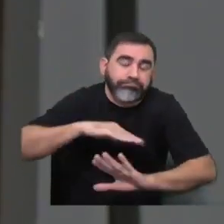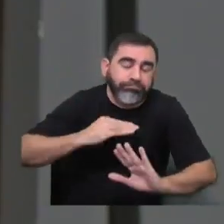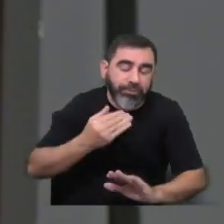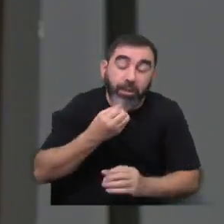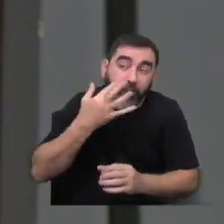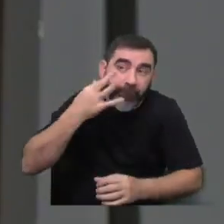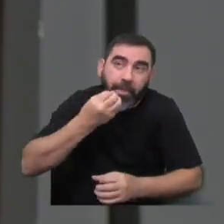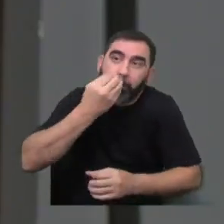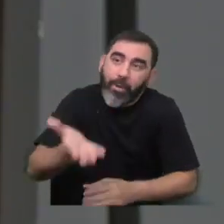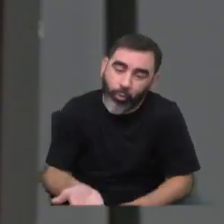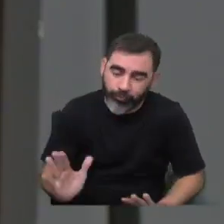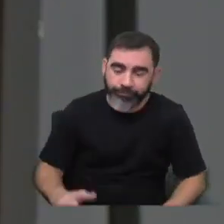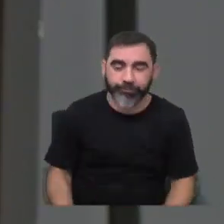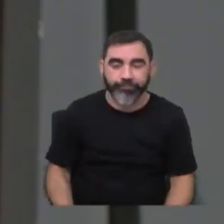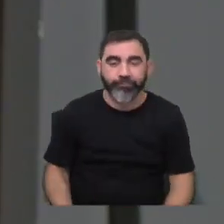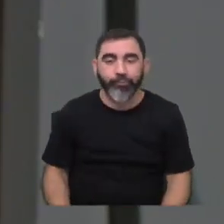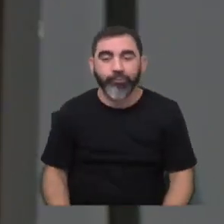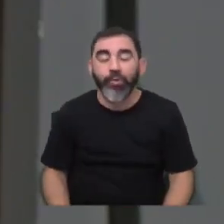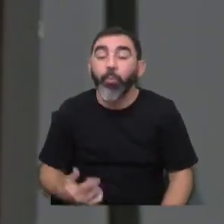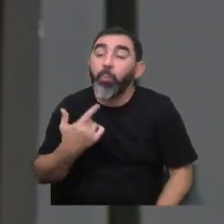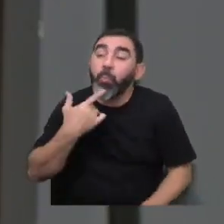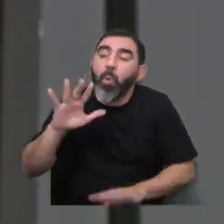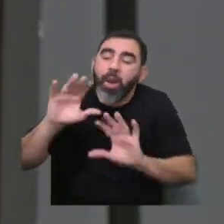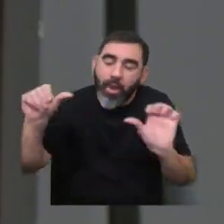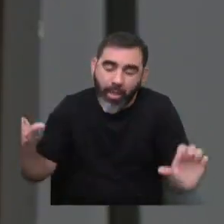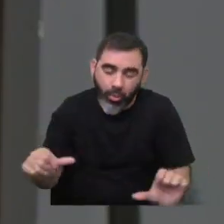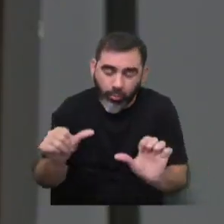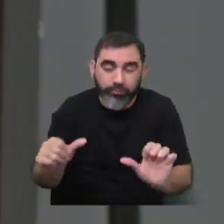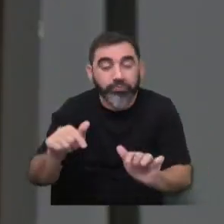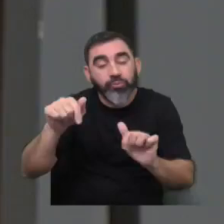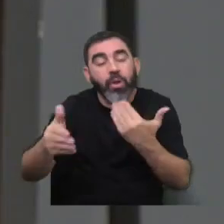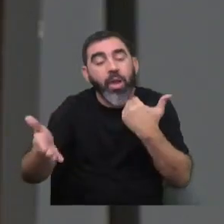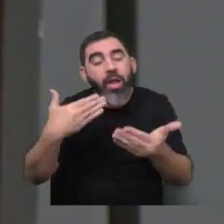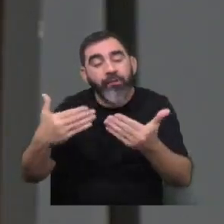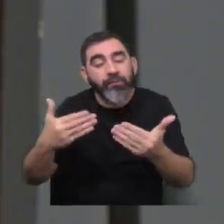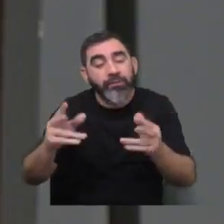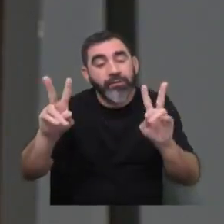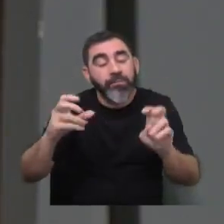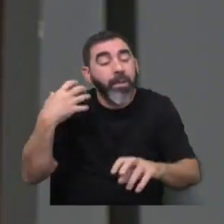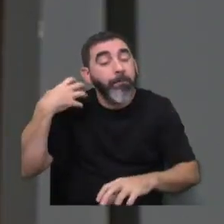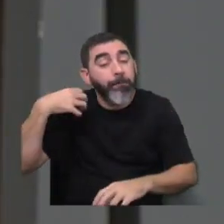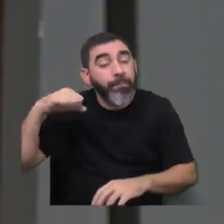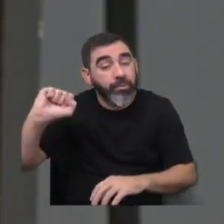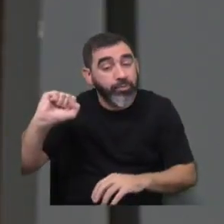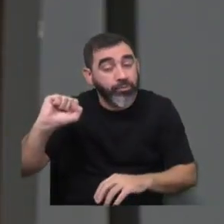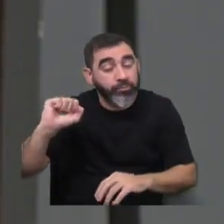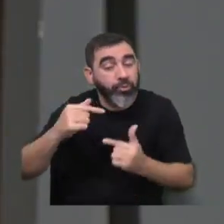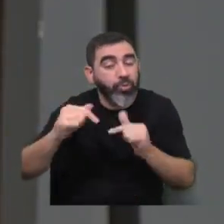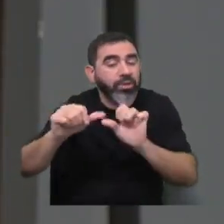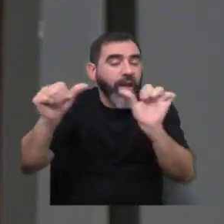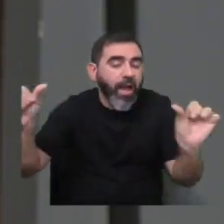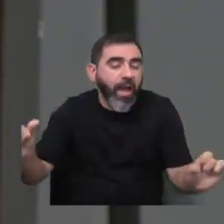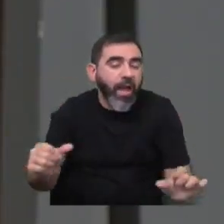mejor, porque nos viene bárbaro para que funcione, claro, por las dudas. Hoy vamos a hablar en esta sección de los mitos, ¿no? O esas cosas que hacemos